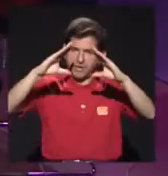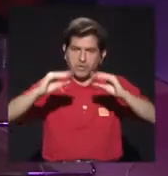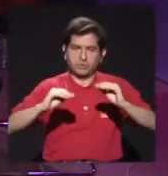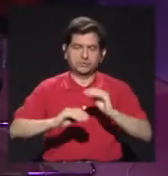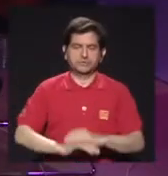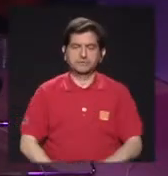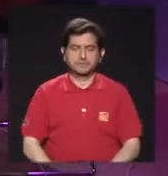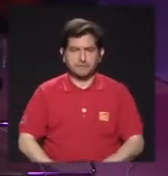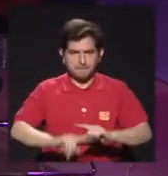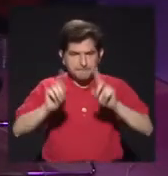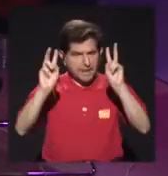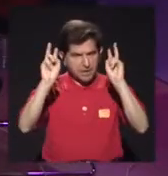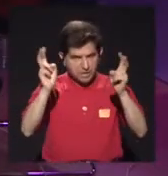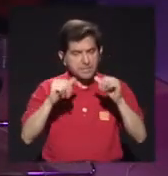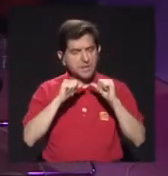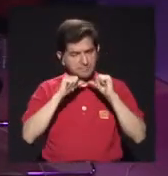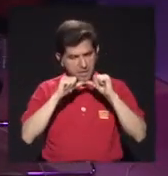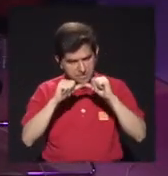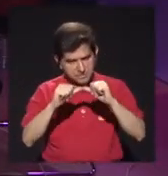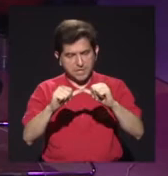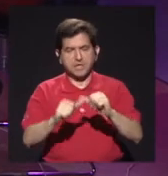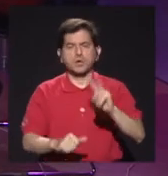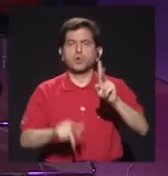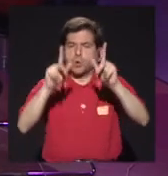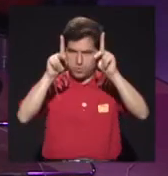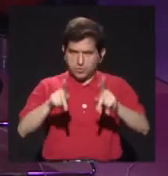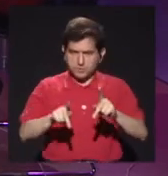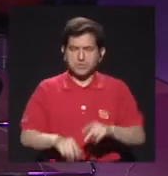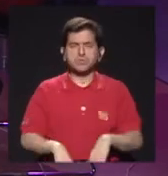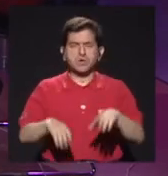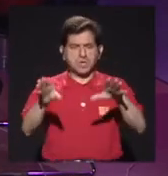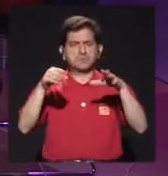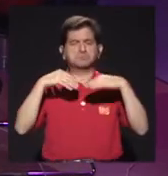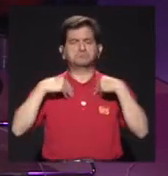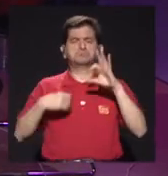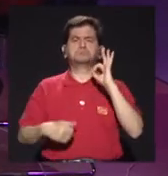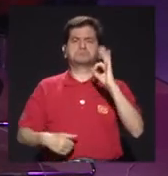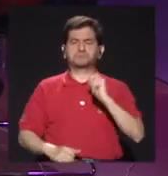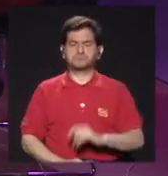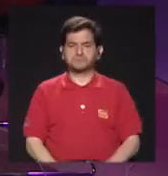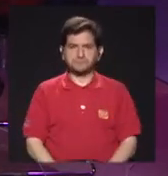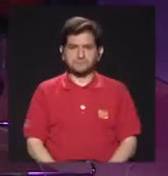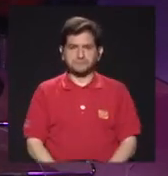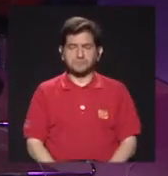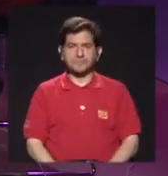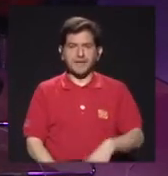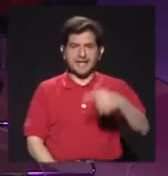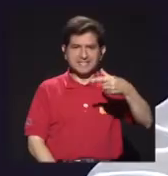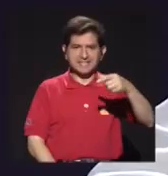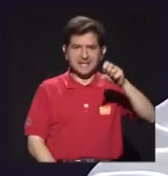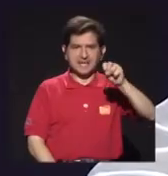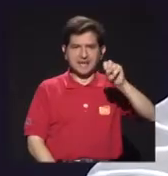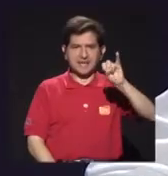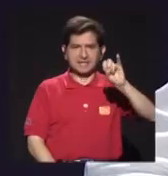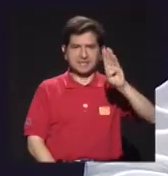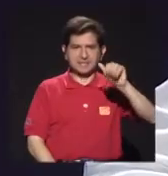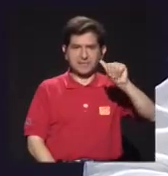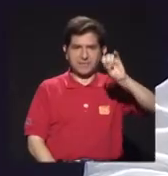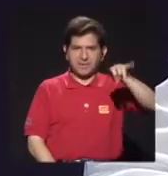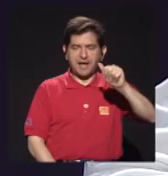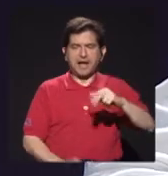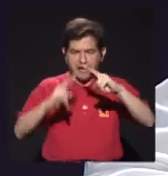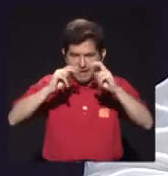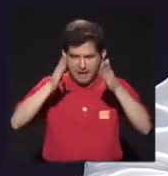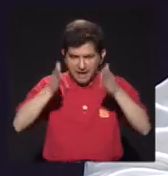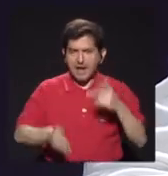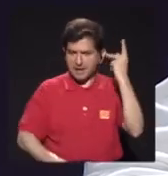pero el tema va a continuar y con dos personas que lo pueden asumir muy bien esté llenas y baja analista política que nos